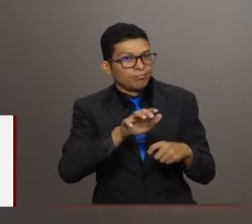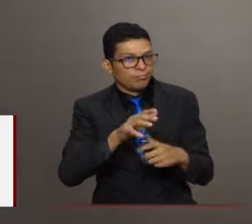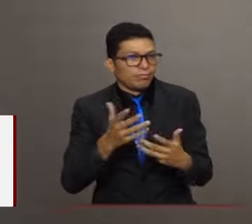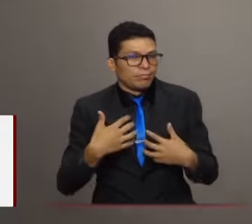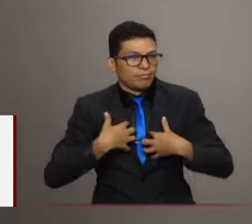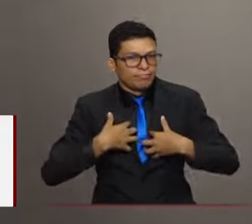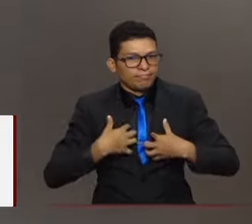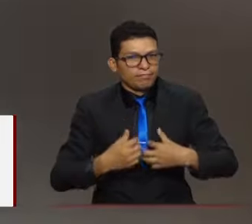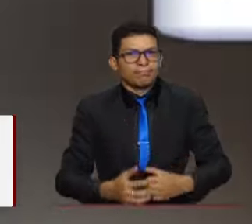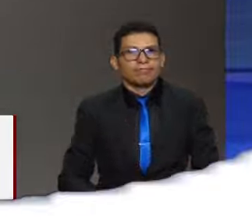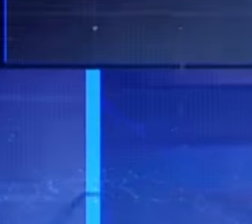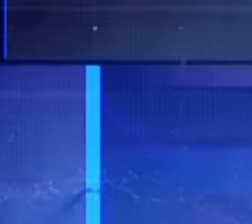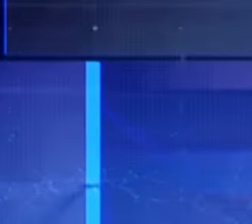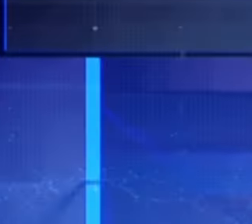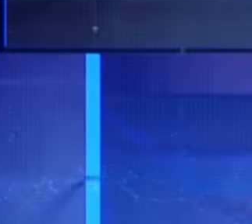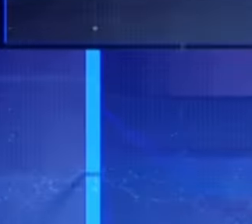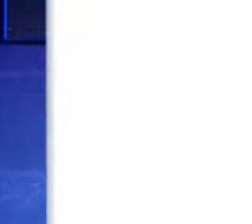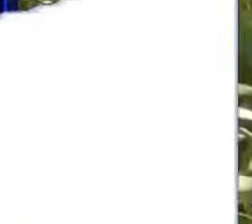especie.